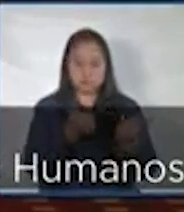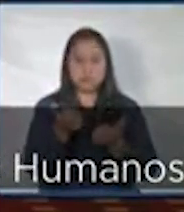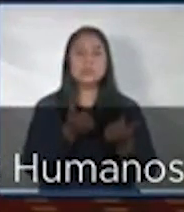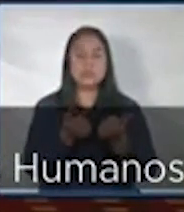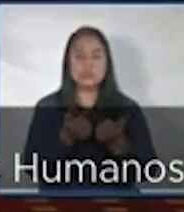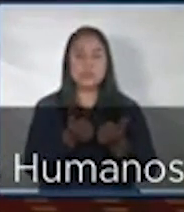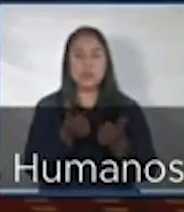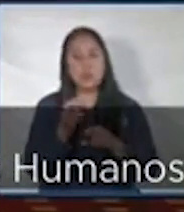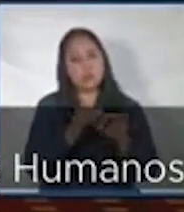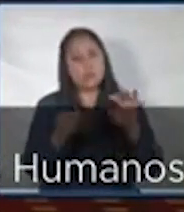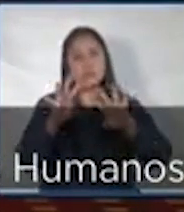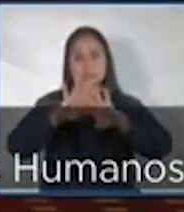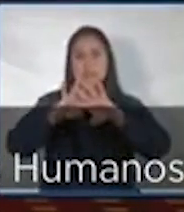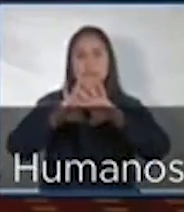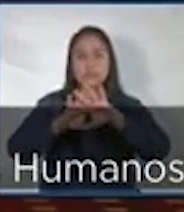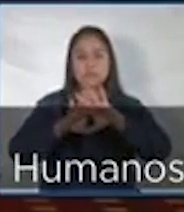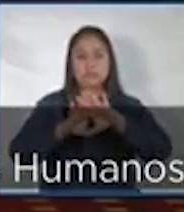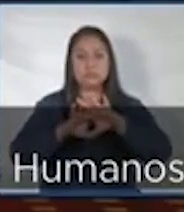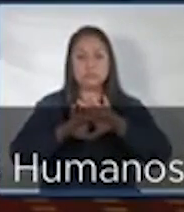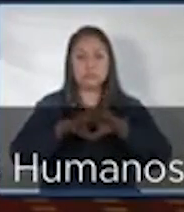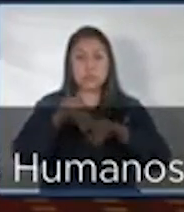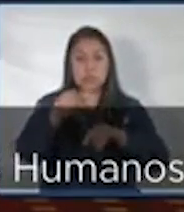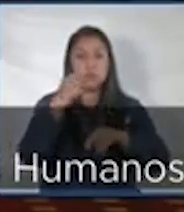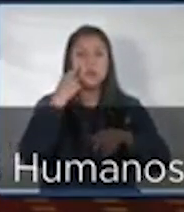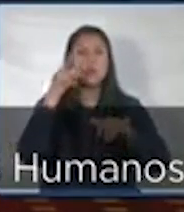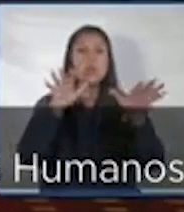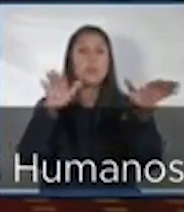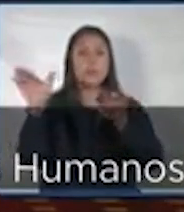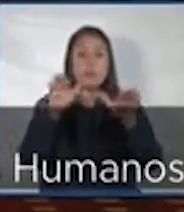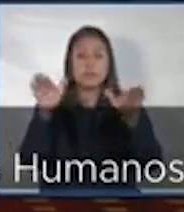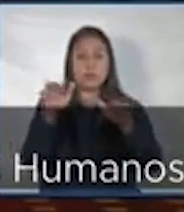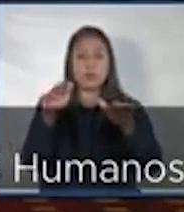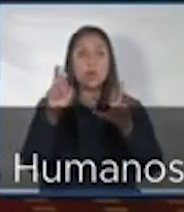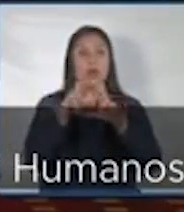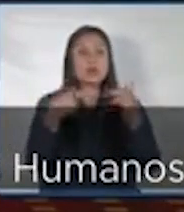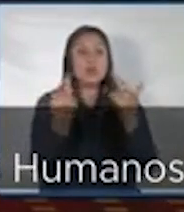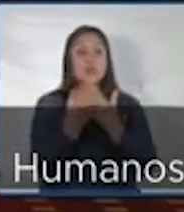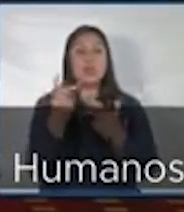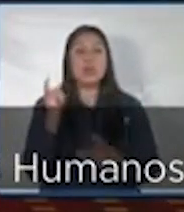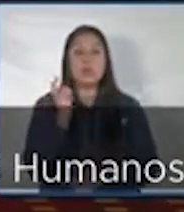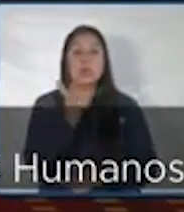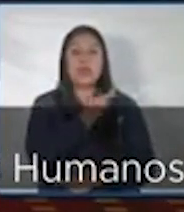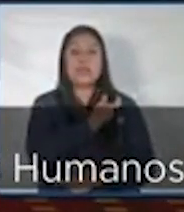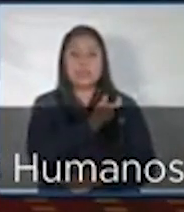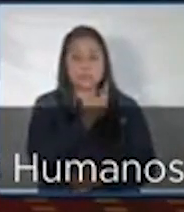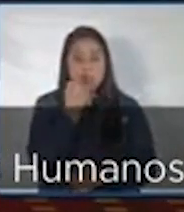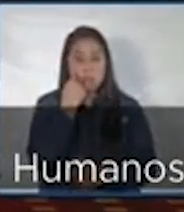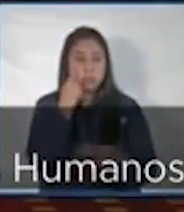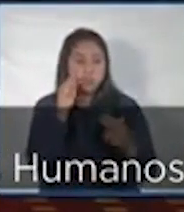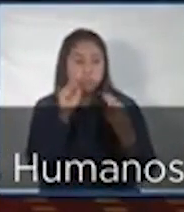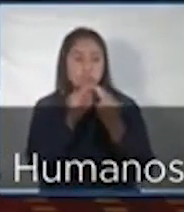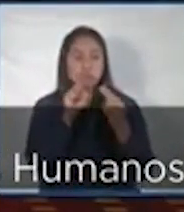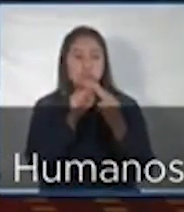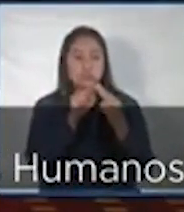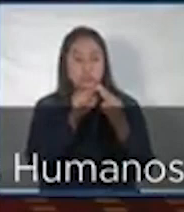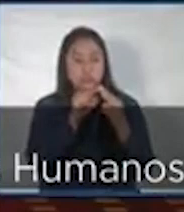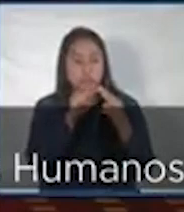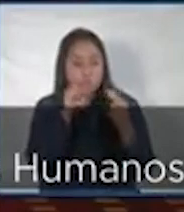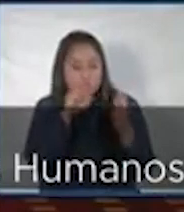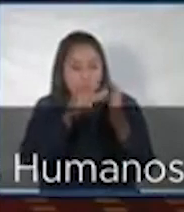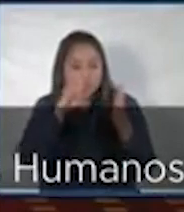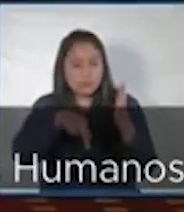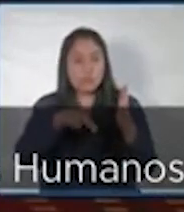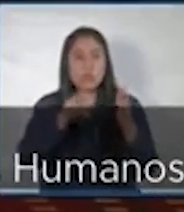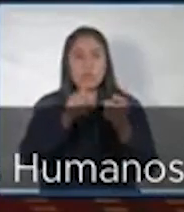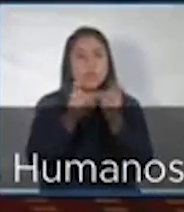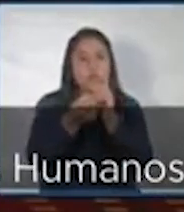penales correspondientes. Se convoca al Pleno del Congreso de la República para que conozca, ratifique,